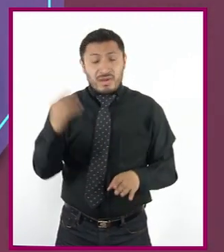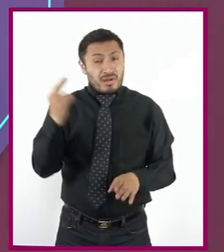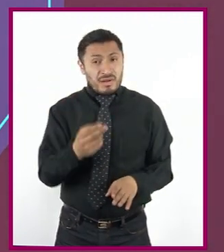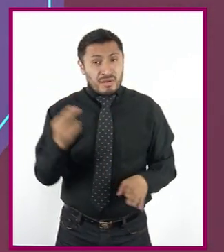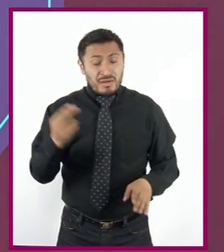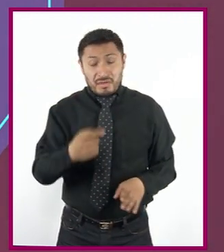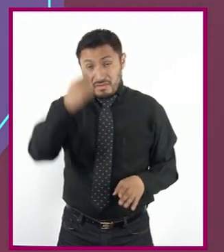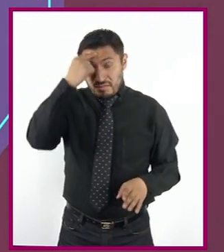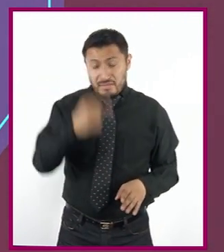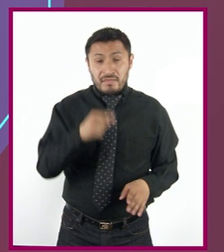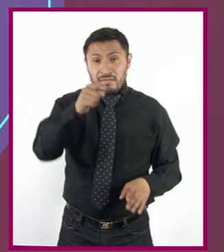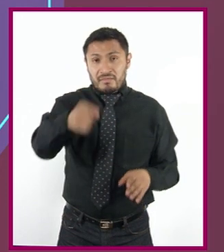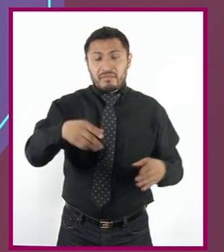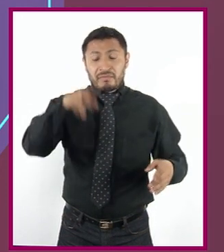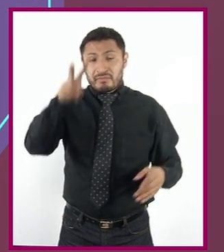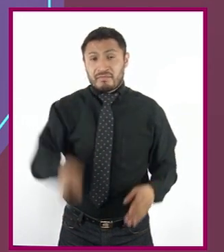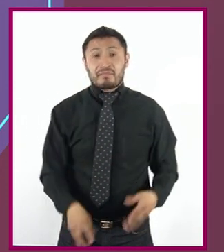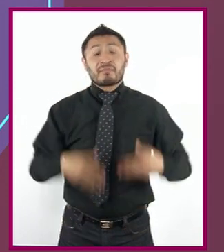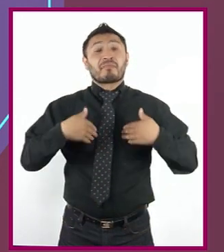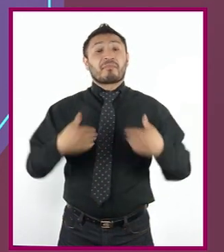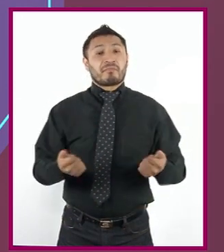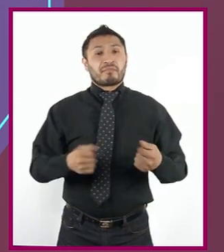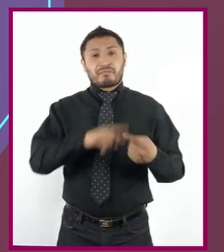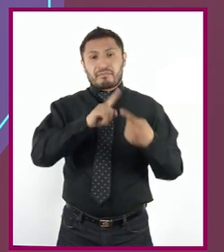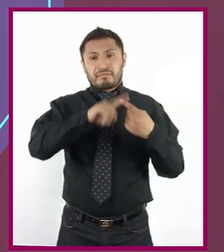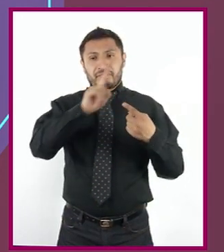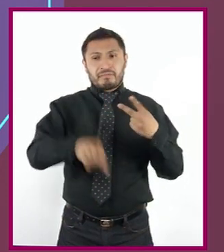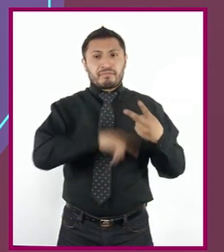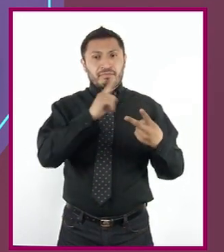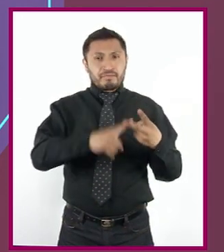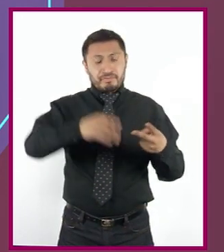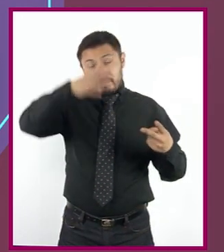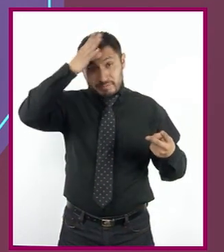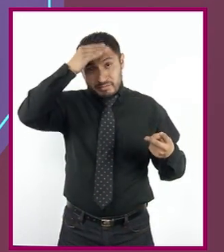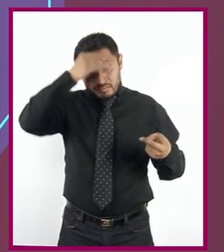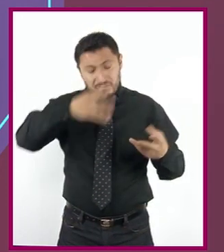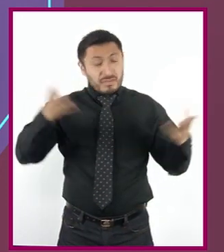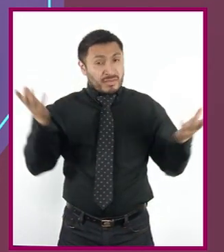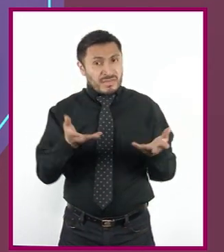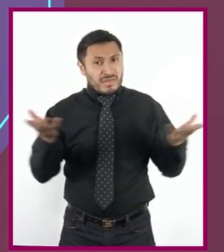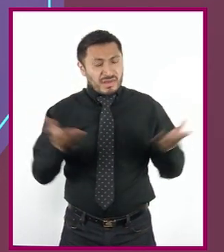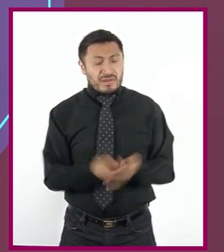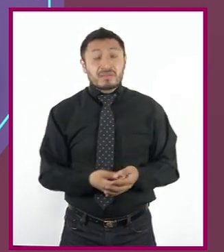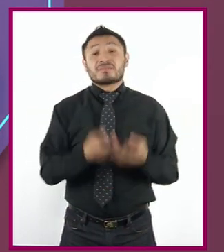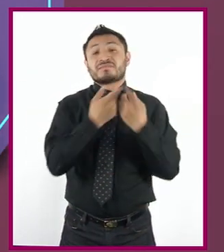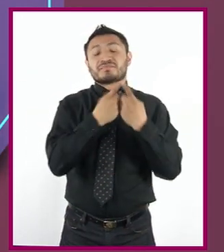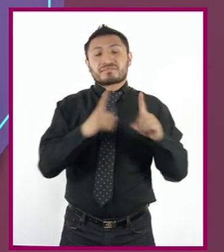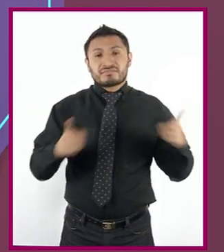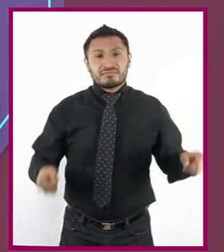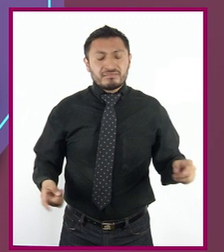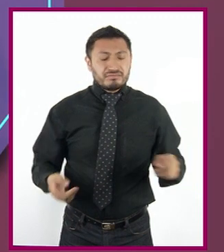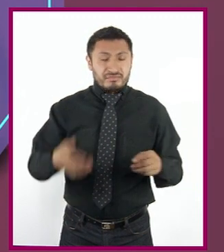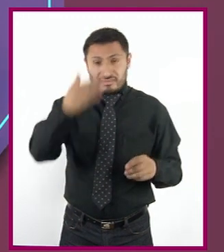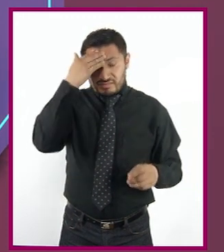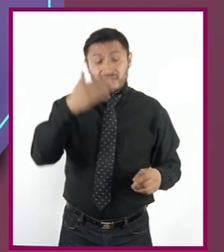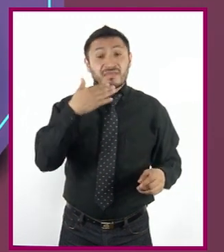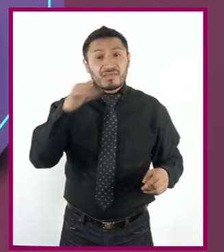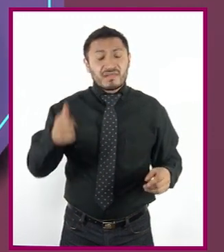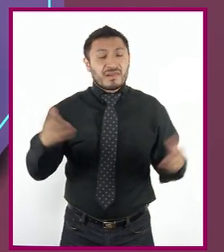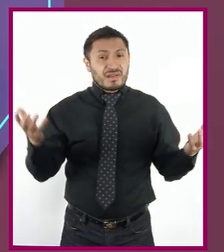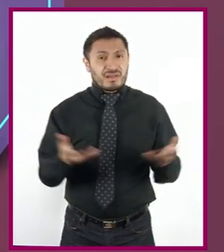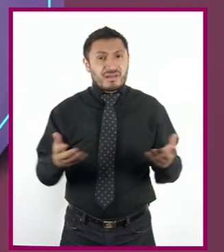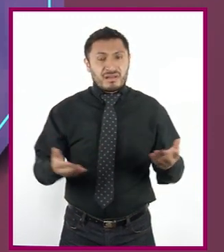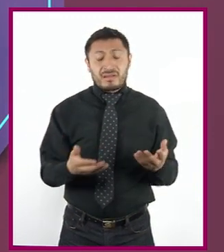necesaria para comprender la realidad. 2. Aprender a hacer, desarrollando capacidades y